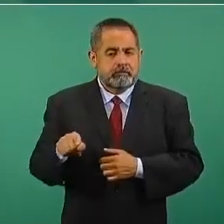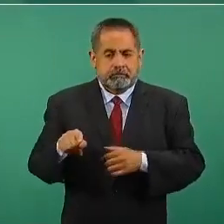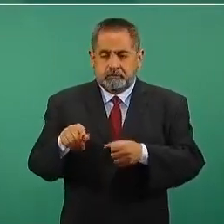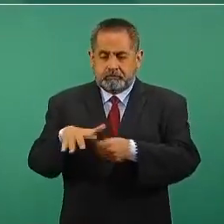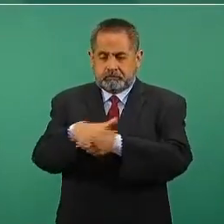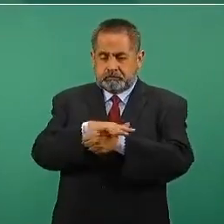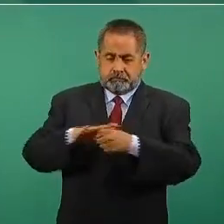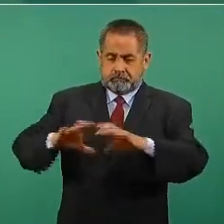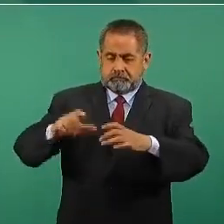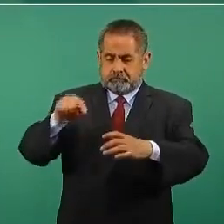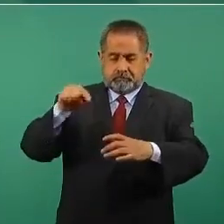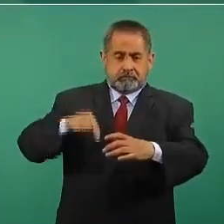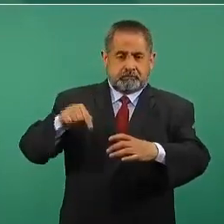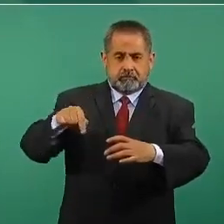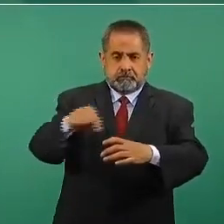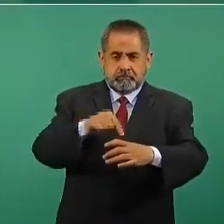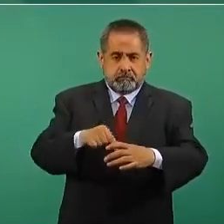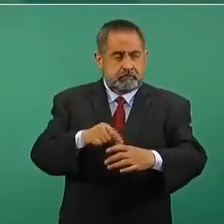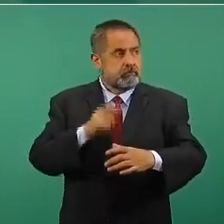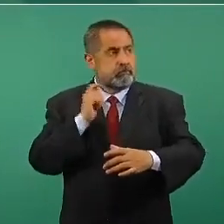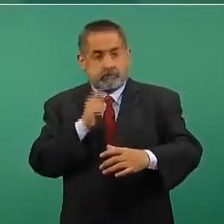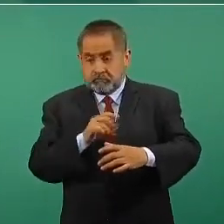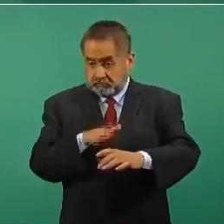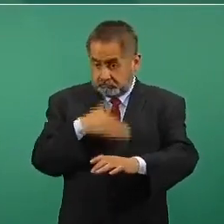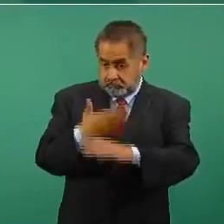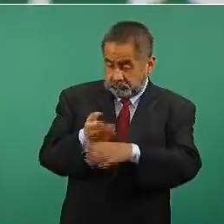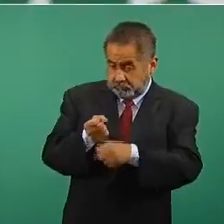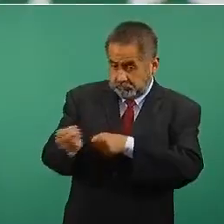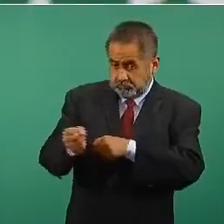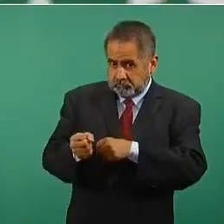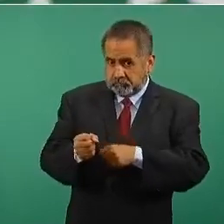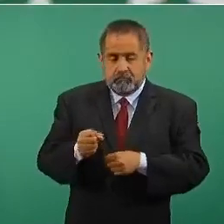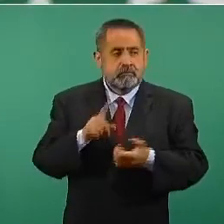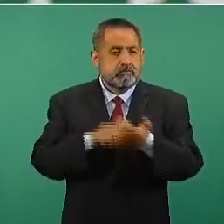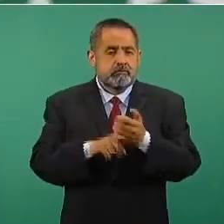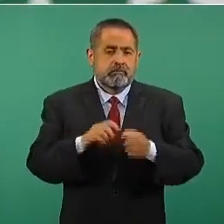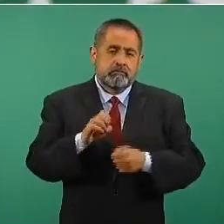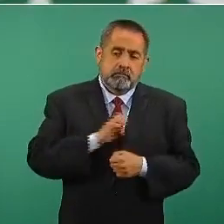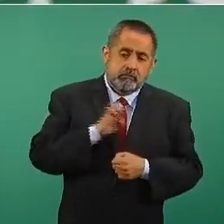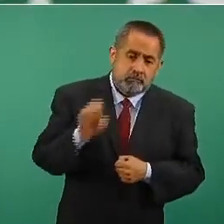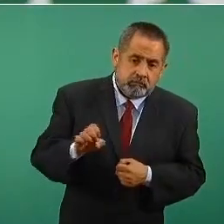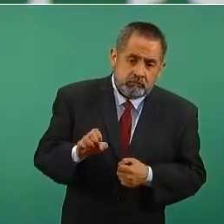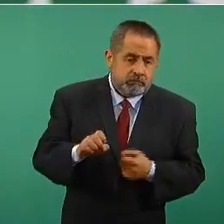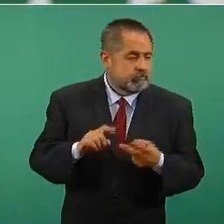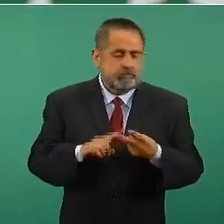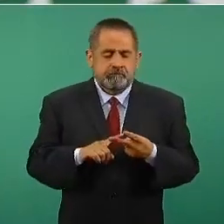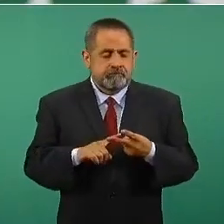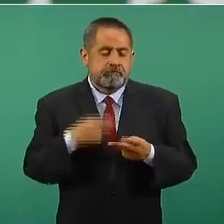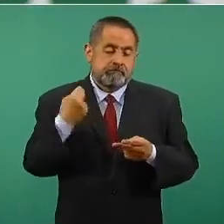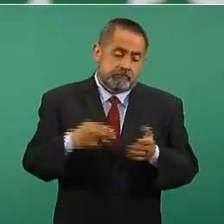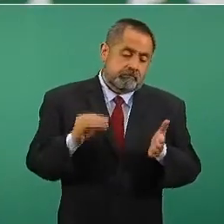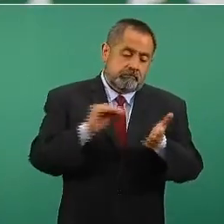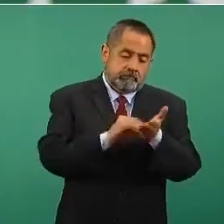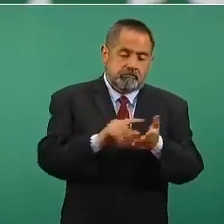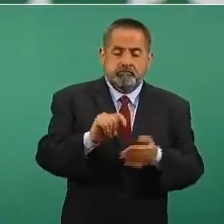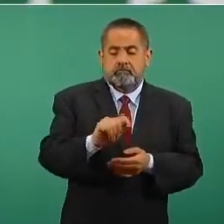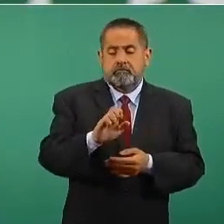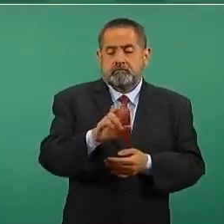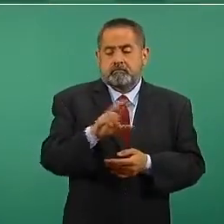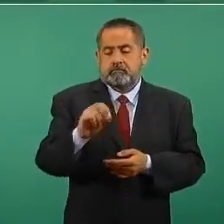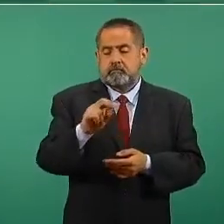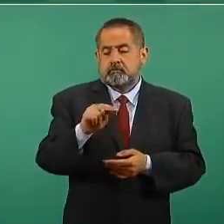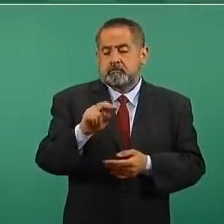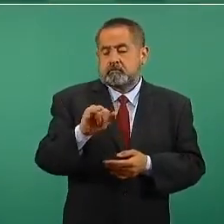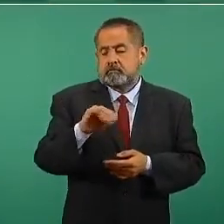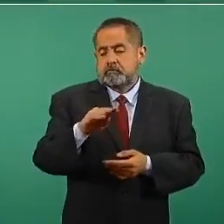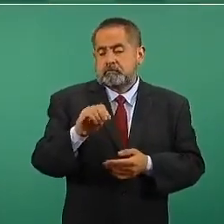la que perteneces, debe ser identificado más allá de odio como incluso un acto terrorista. Esa es la